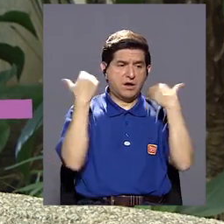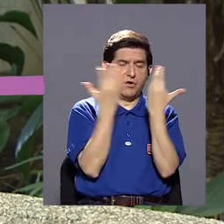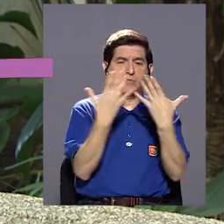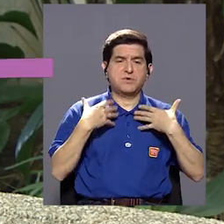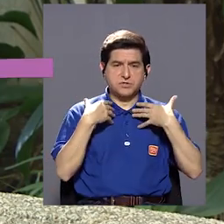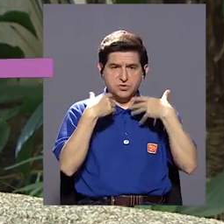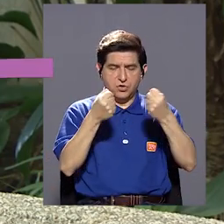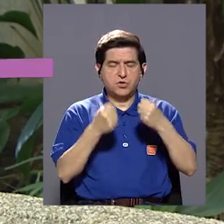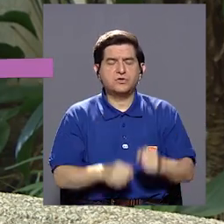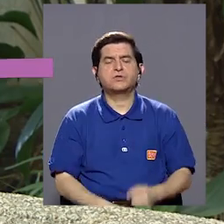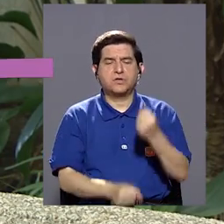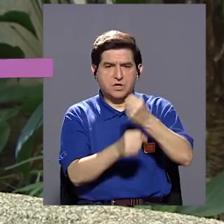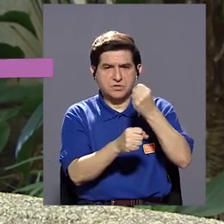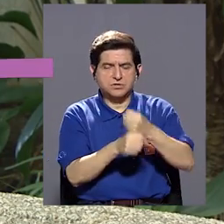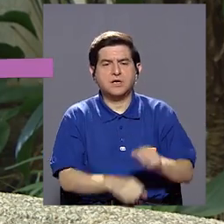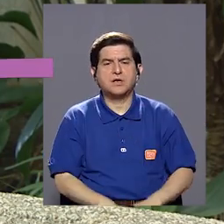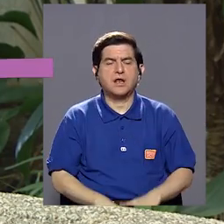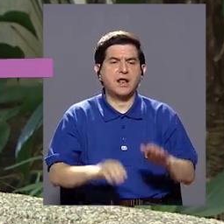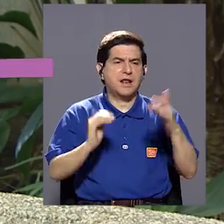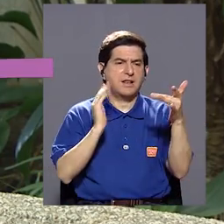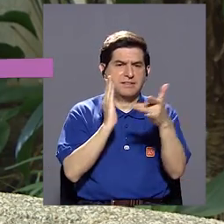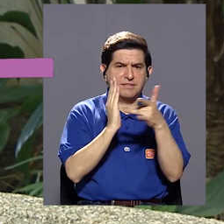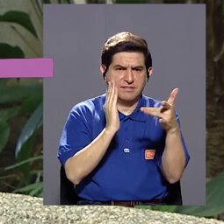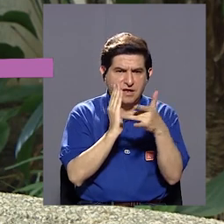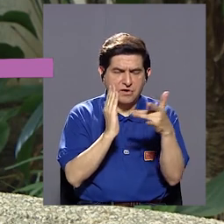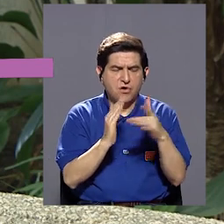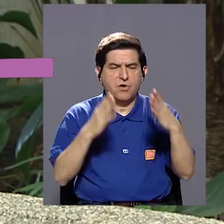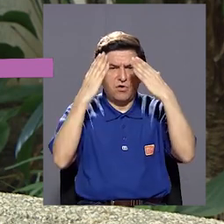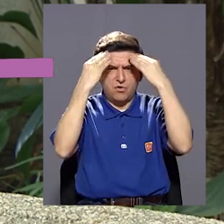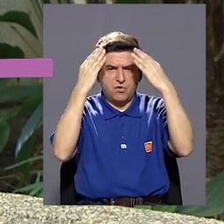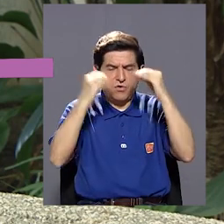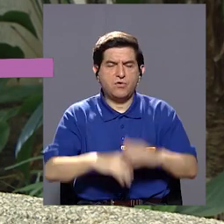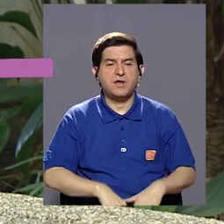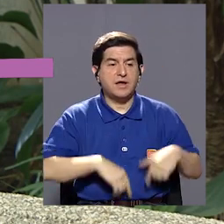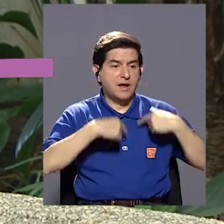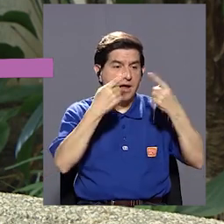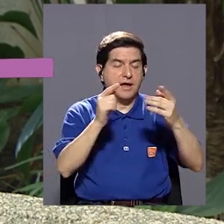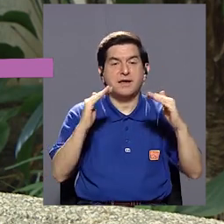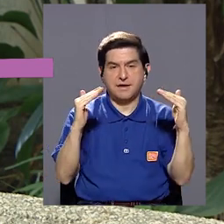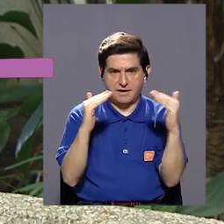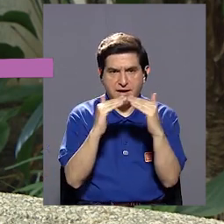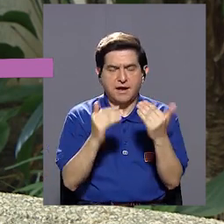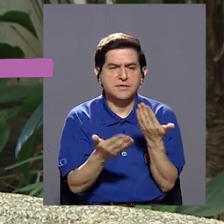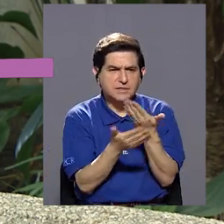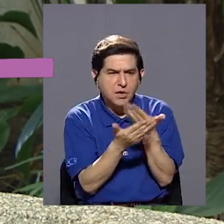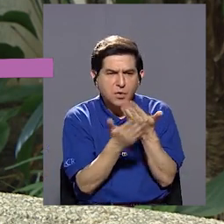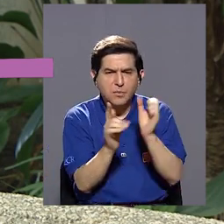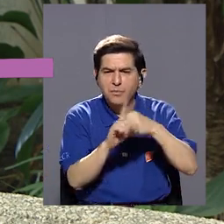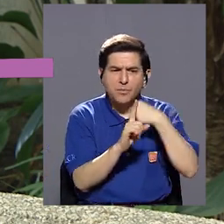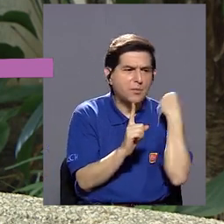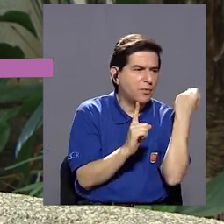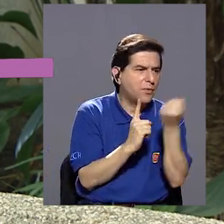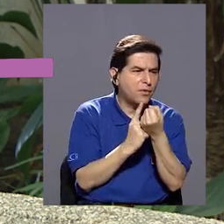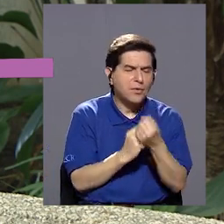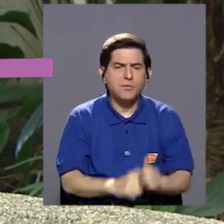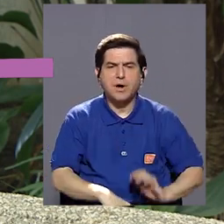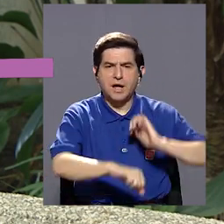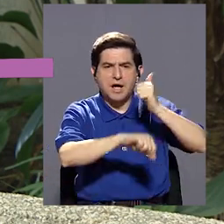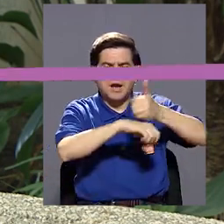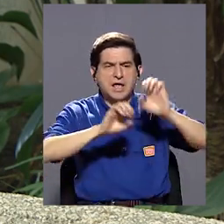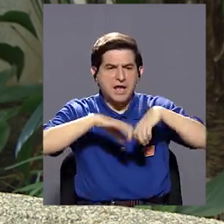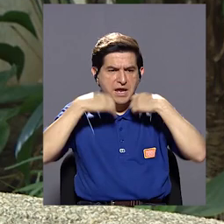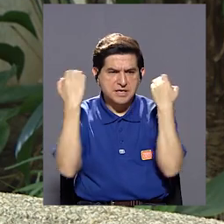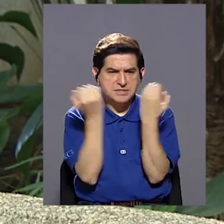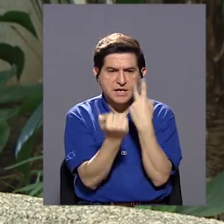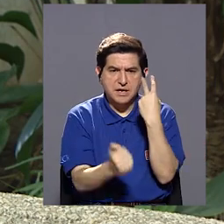de Salud Ocupacional, el equipo de tecnologías de información va a tener que ir, en este caso a mi casa, para verificar las condiciones, instalar el